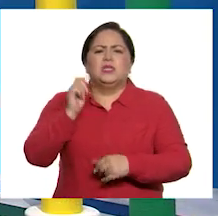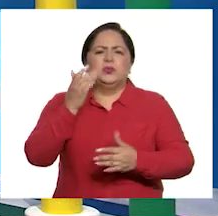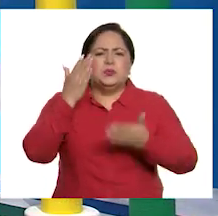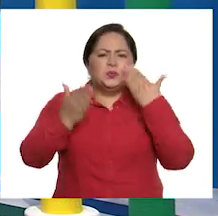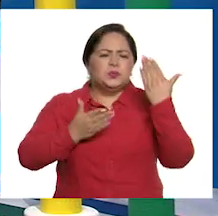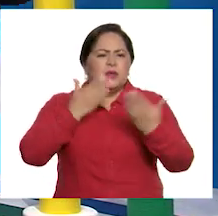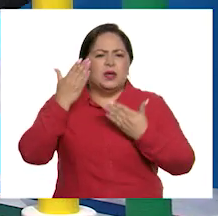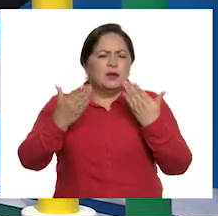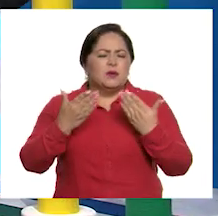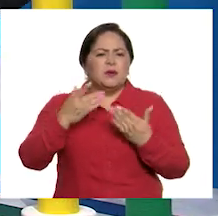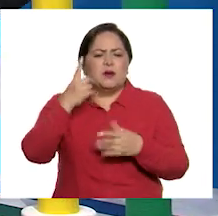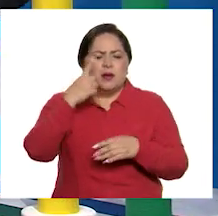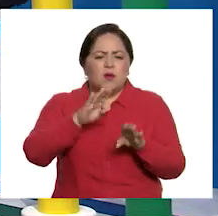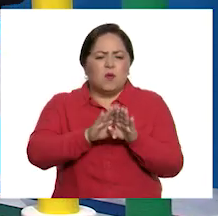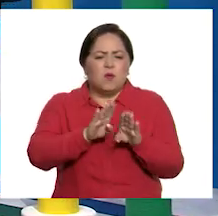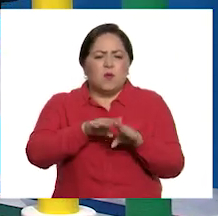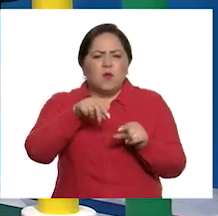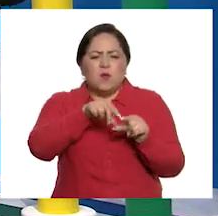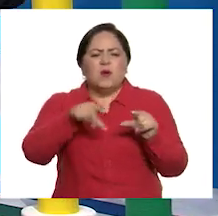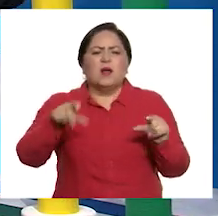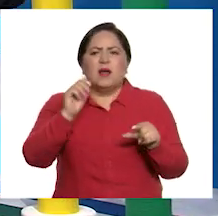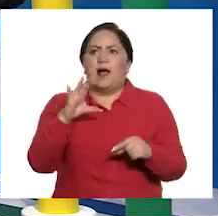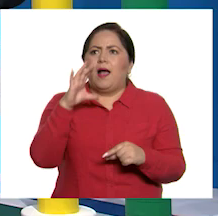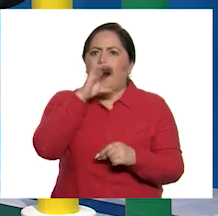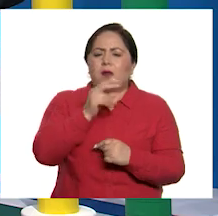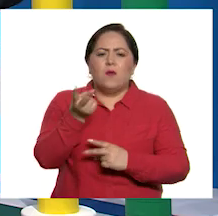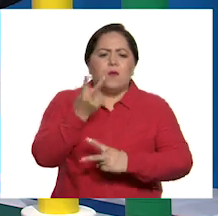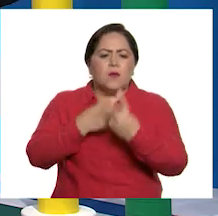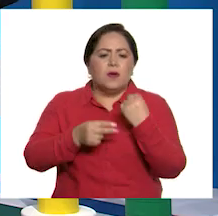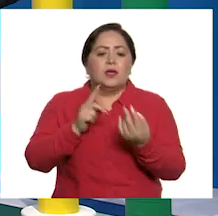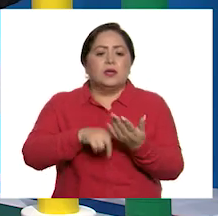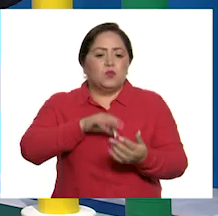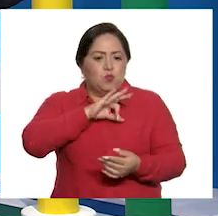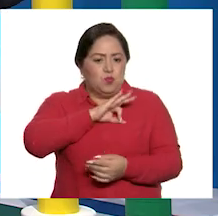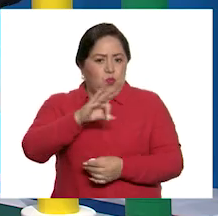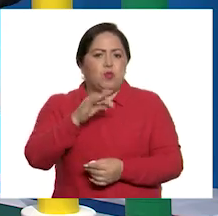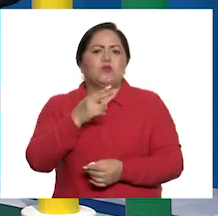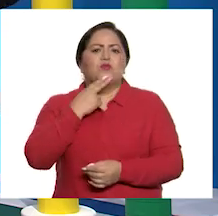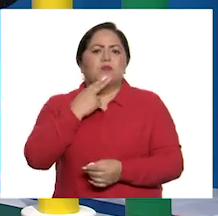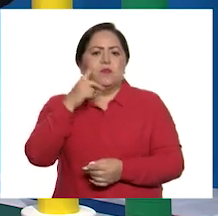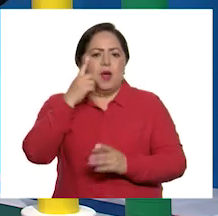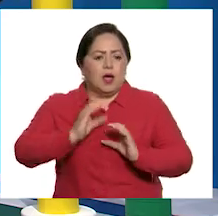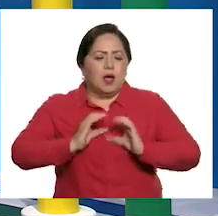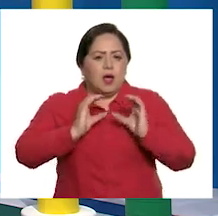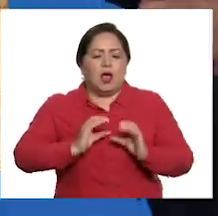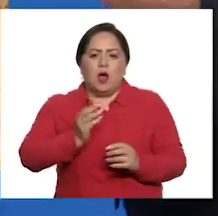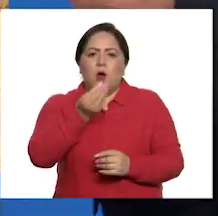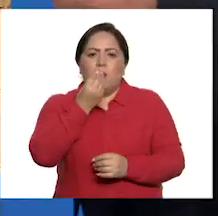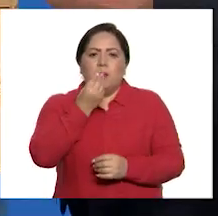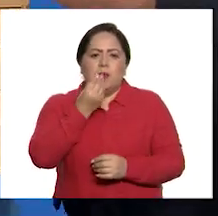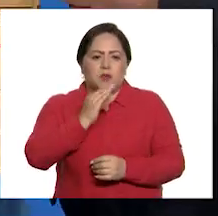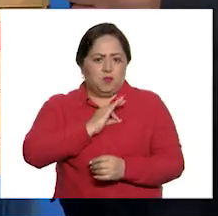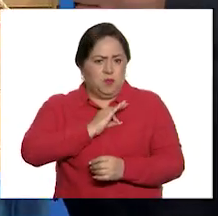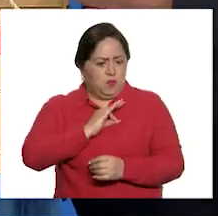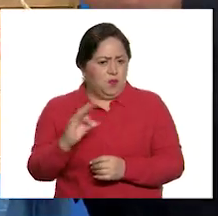algunas técnicas y aparatos en los que interviene el calor y que se pueden usar para conservar los alimentos.